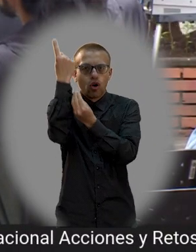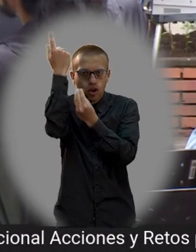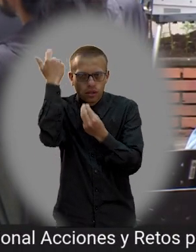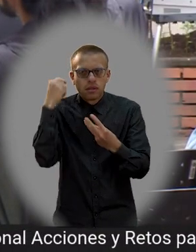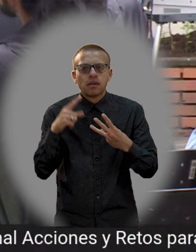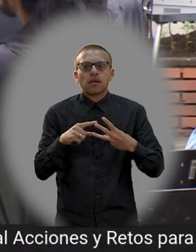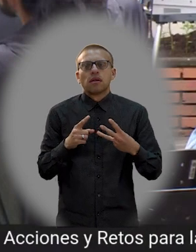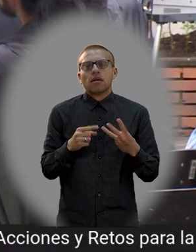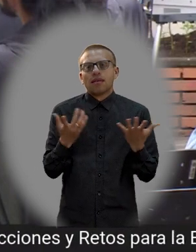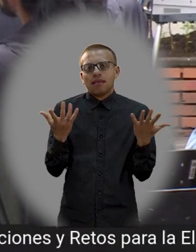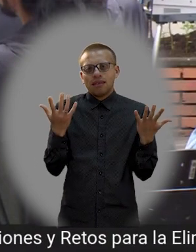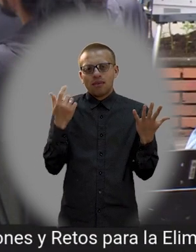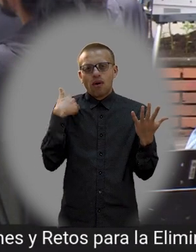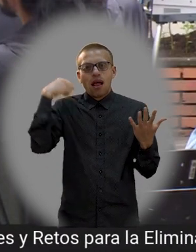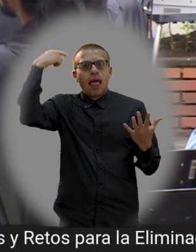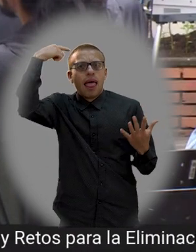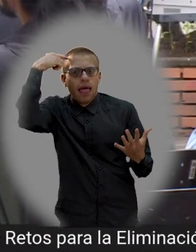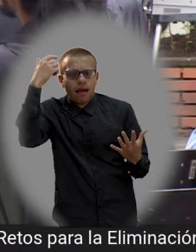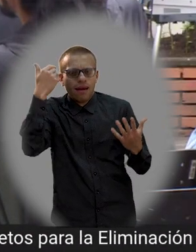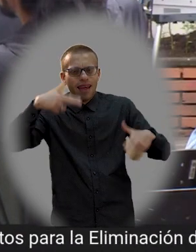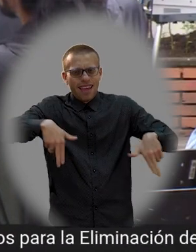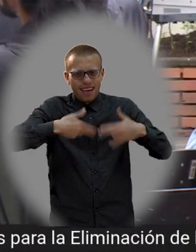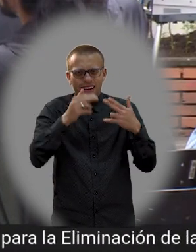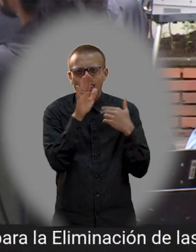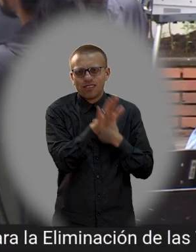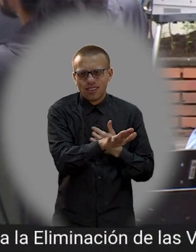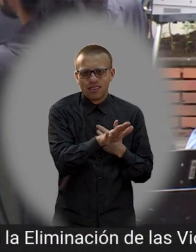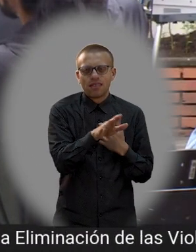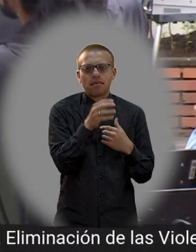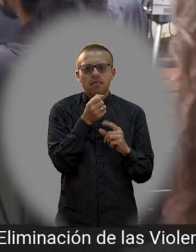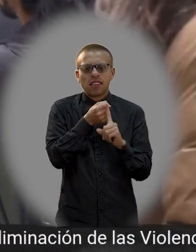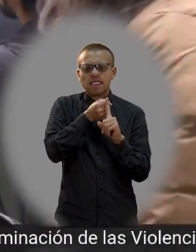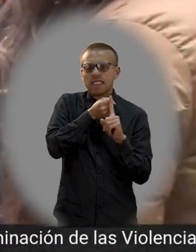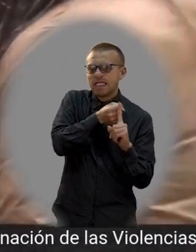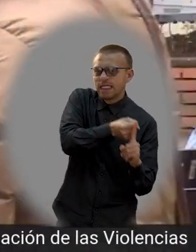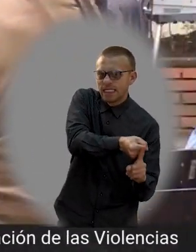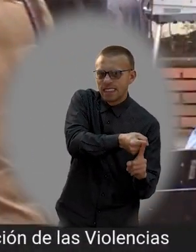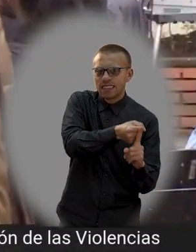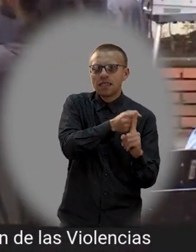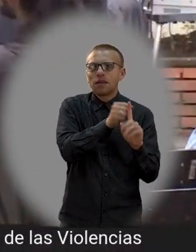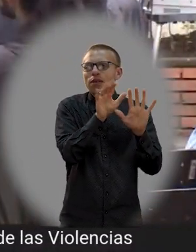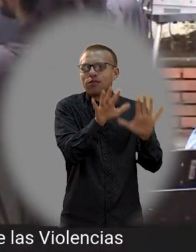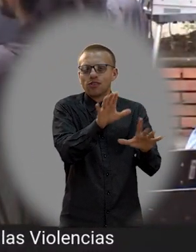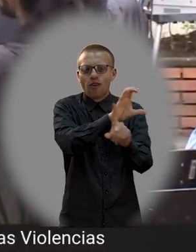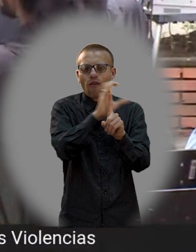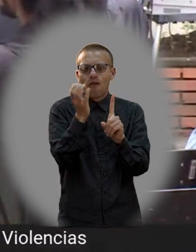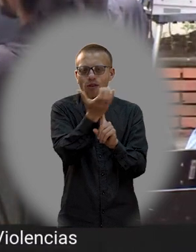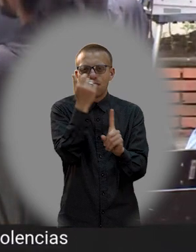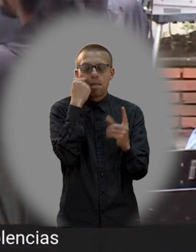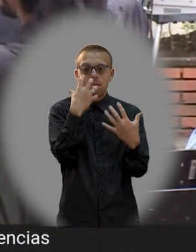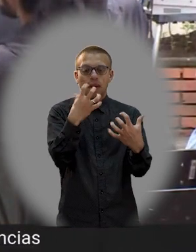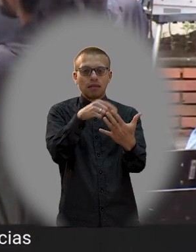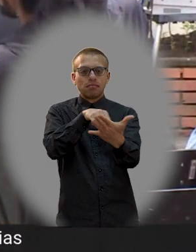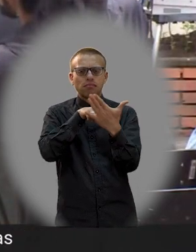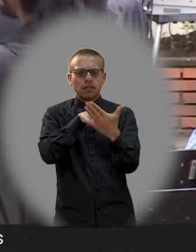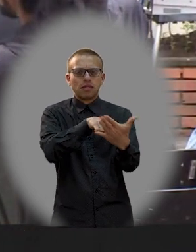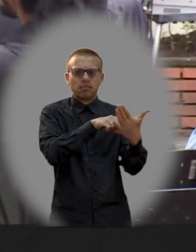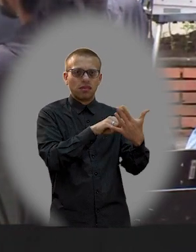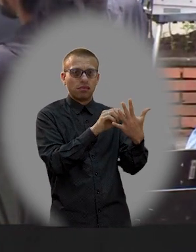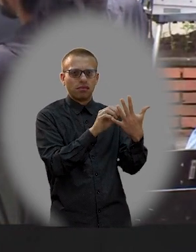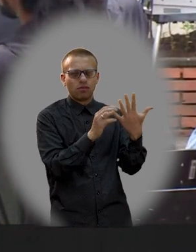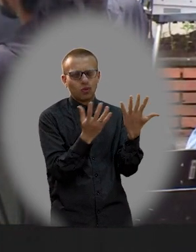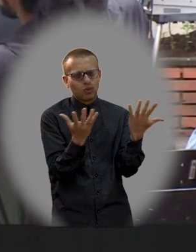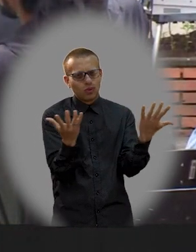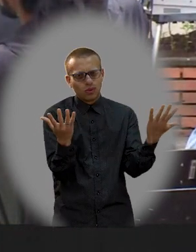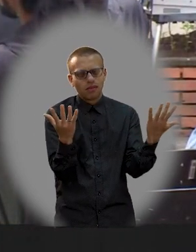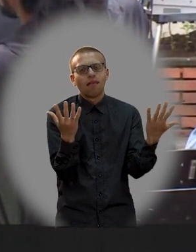de espacios estigmatizados por el género, la presión conductual, además de los distintos estereotipos culturalmente marcados en la sociedad. Estas conductas